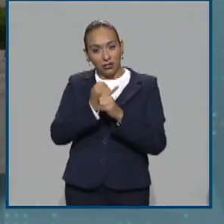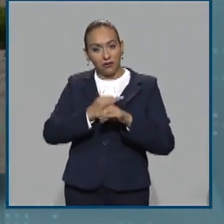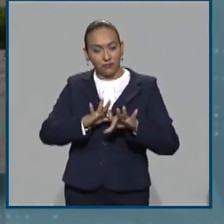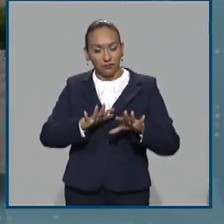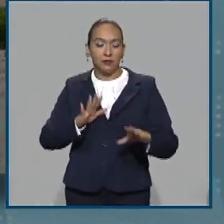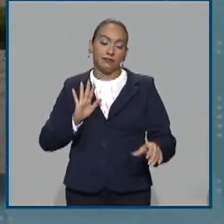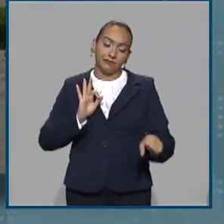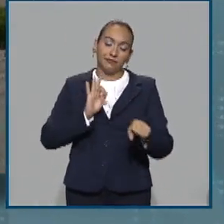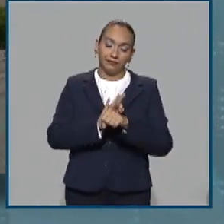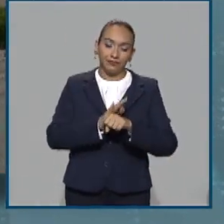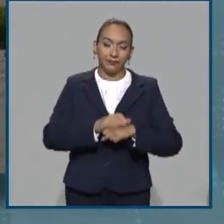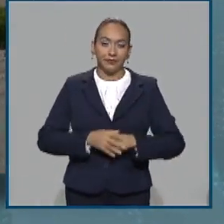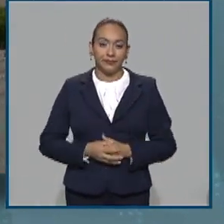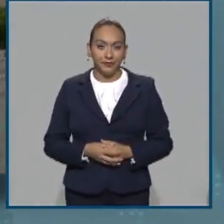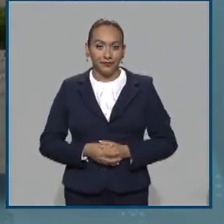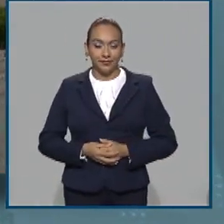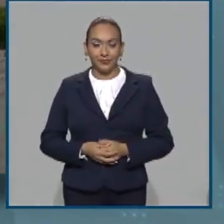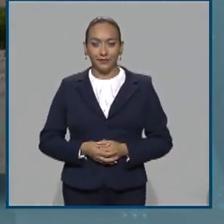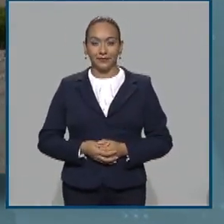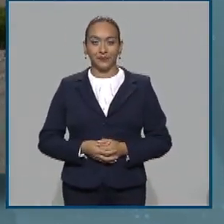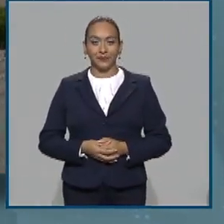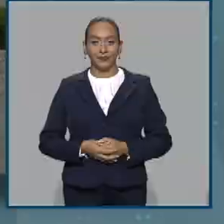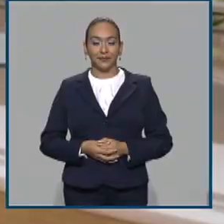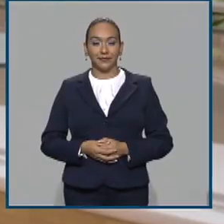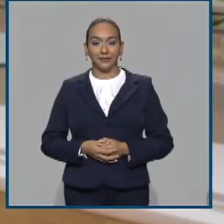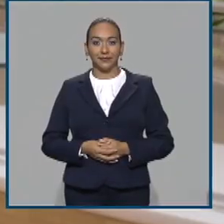del Poder Judicial de la Federación, Jesús Daza.